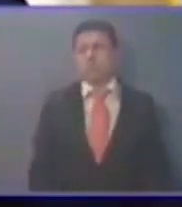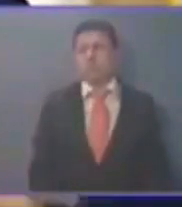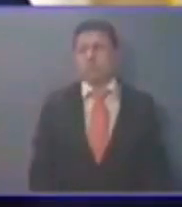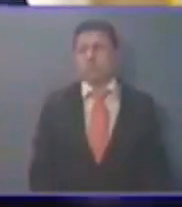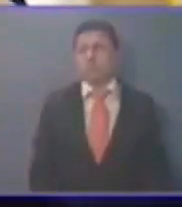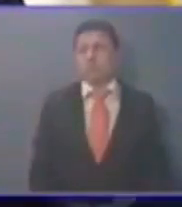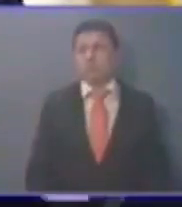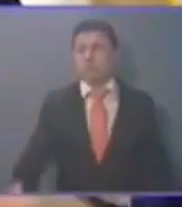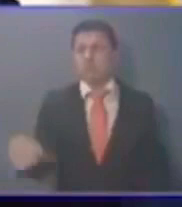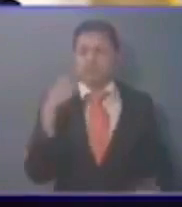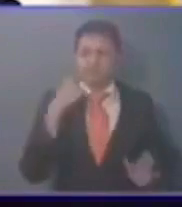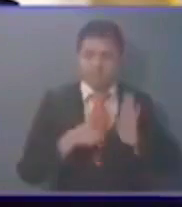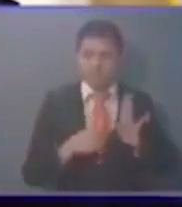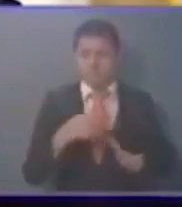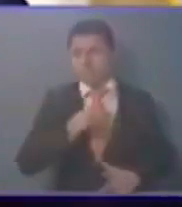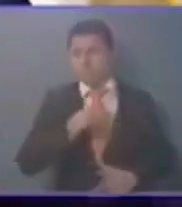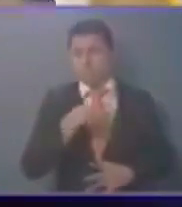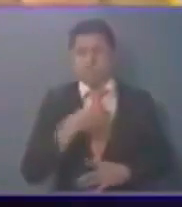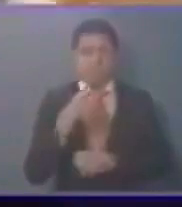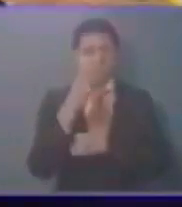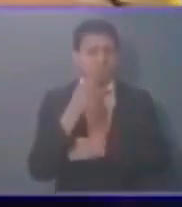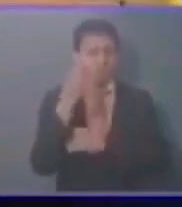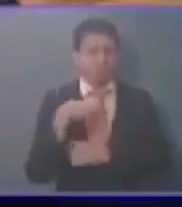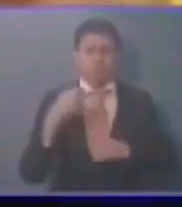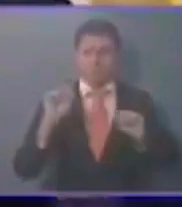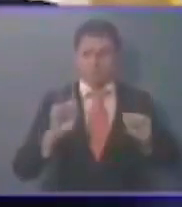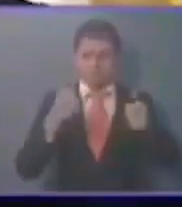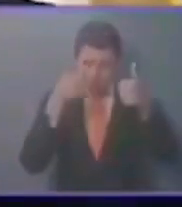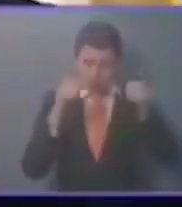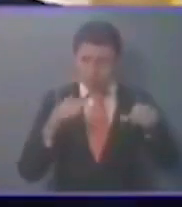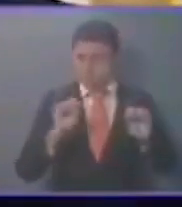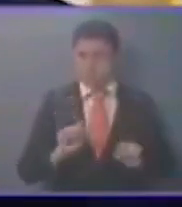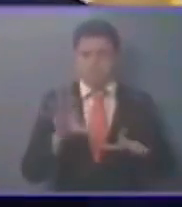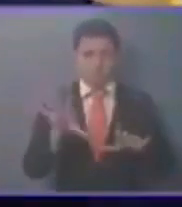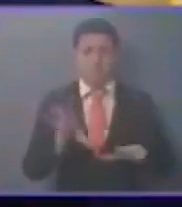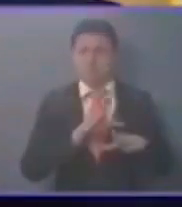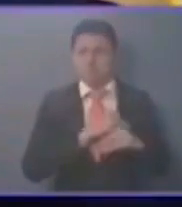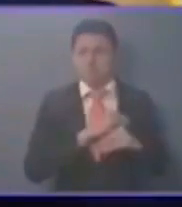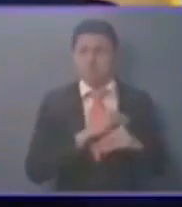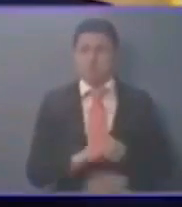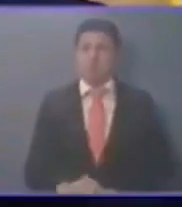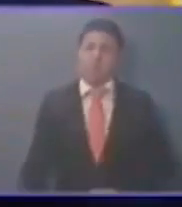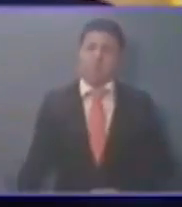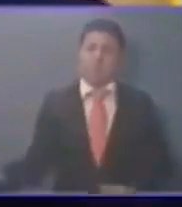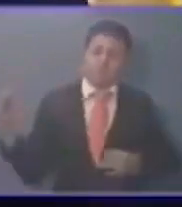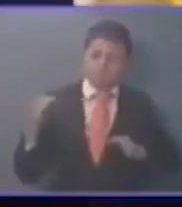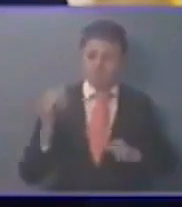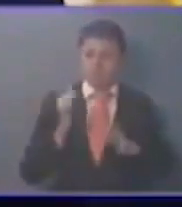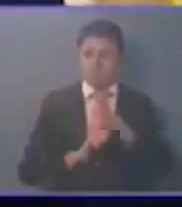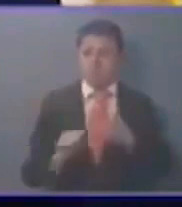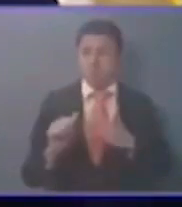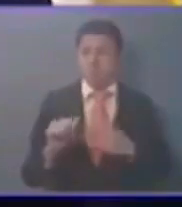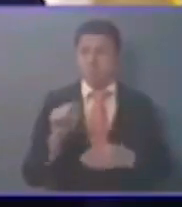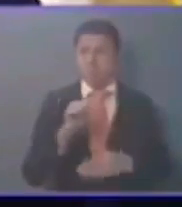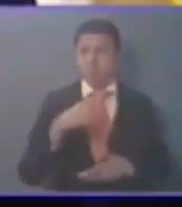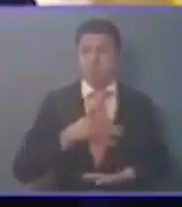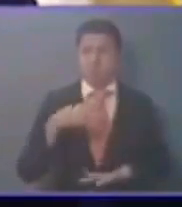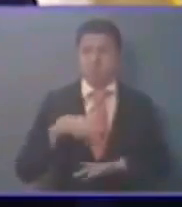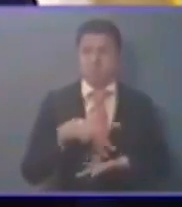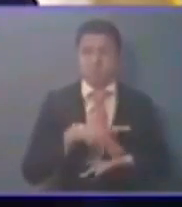En señal de protesta. No puedo aceptar, bajo ningún punto de vista, en nombre de mi pueblo,